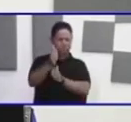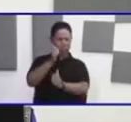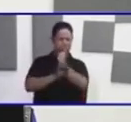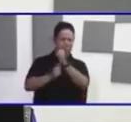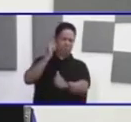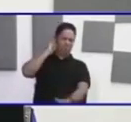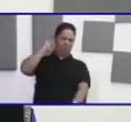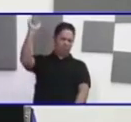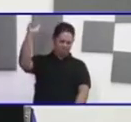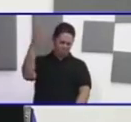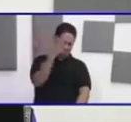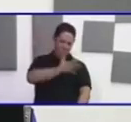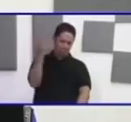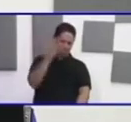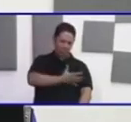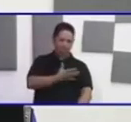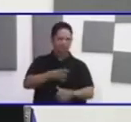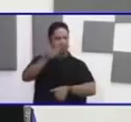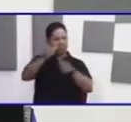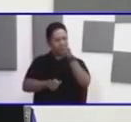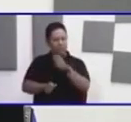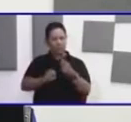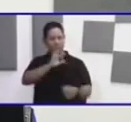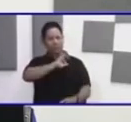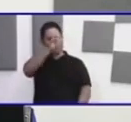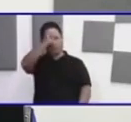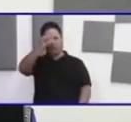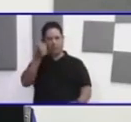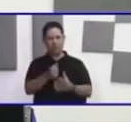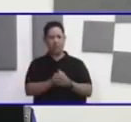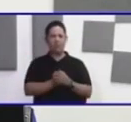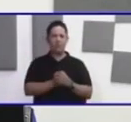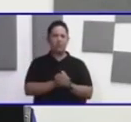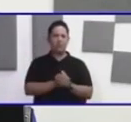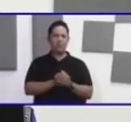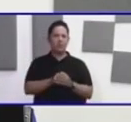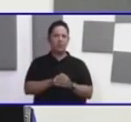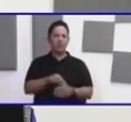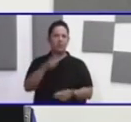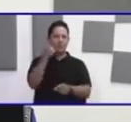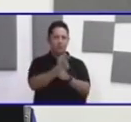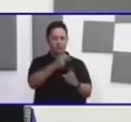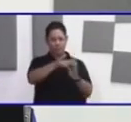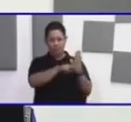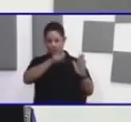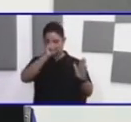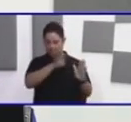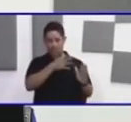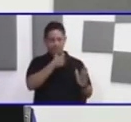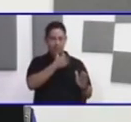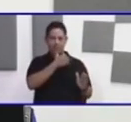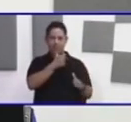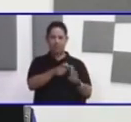alcohol, en los fines de semana donde no se han hecho efectivos estos decretos, pues hemos tenido